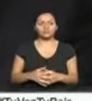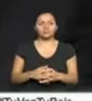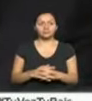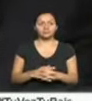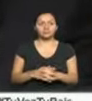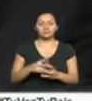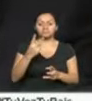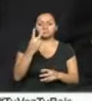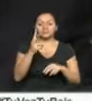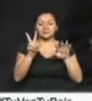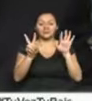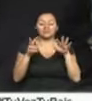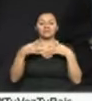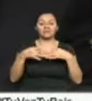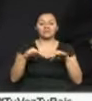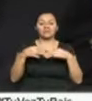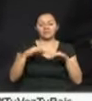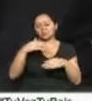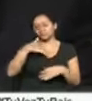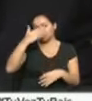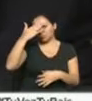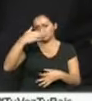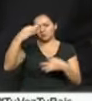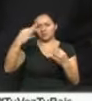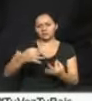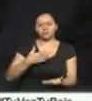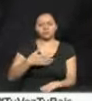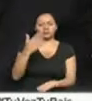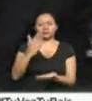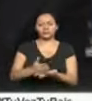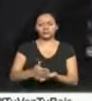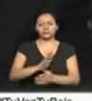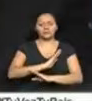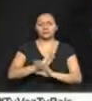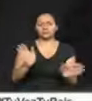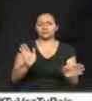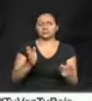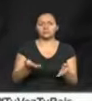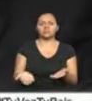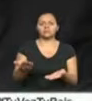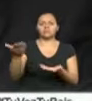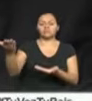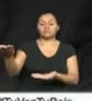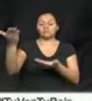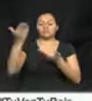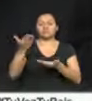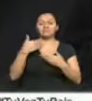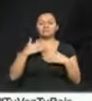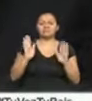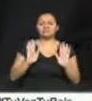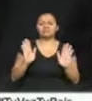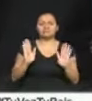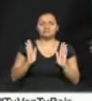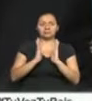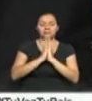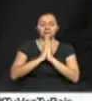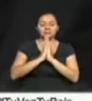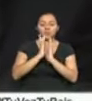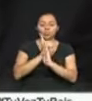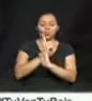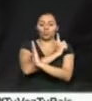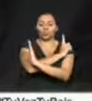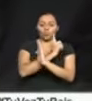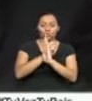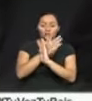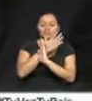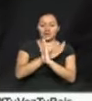27 de febrero decidí suspender el proceso de recepción de ofertas de la fase 2, de la fase 2 del metro y los